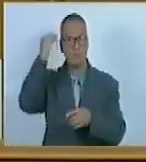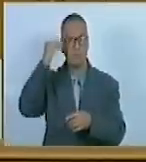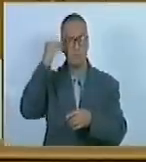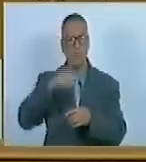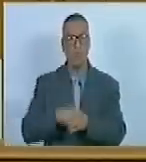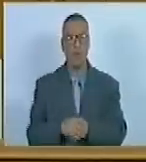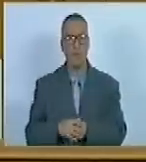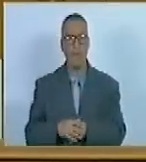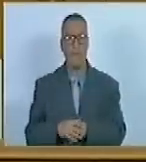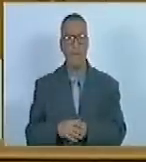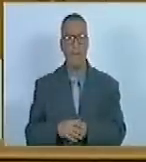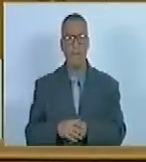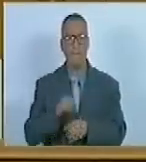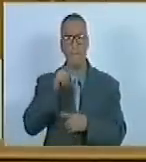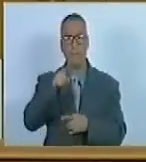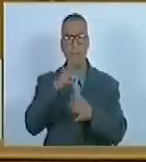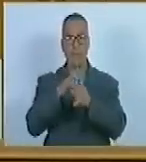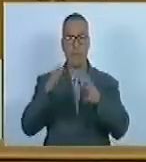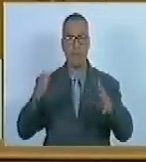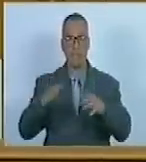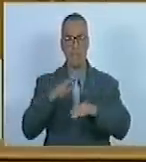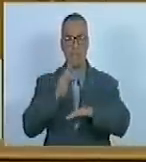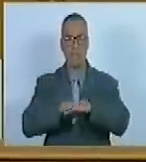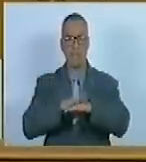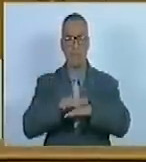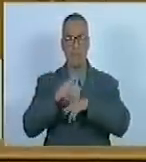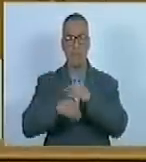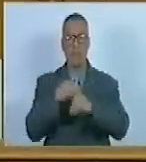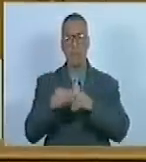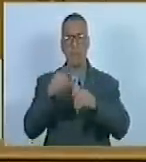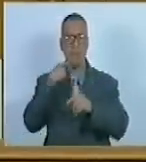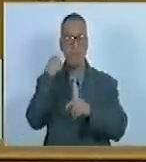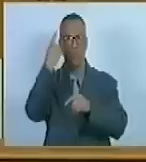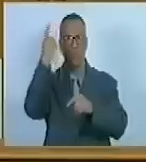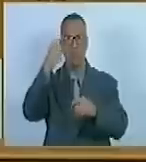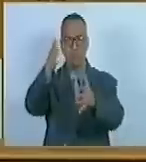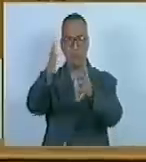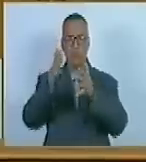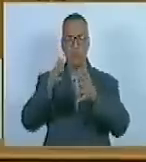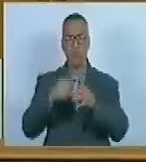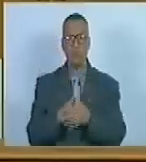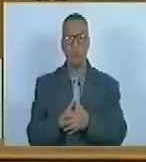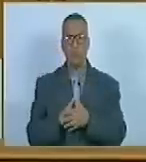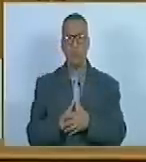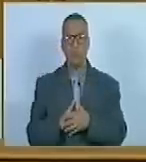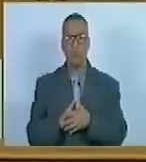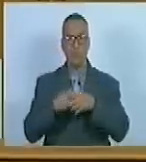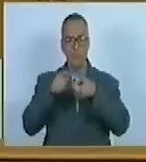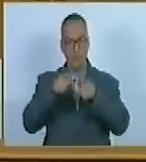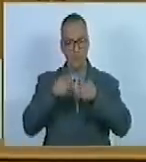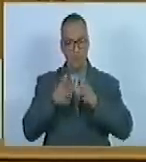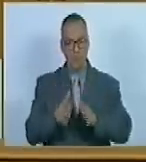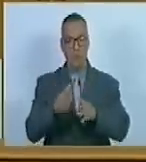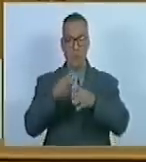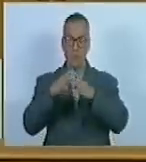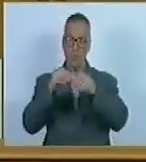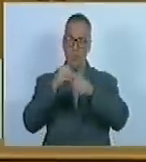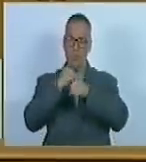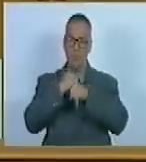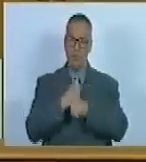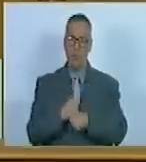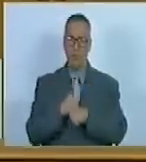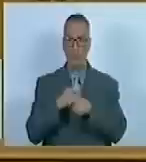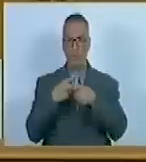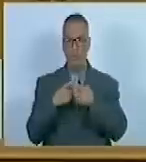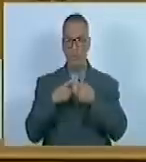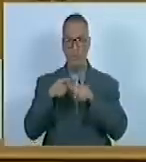Considerando que este gran acontecimiento y glorioso triunfo engendró la esperanza para